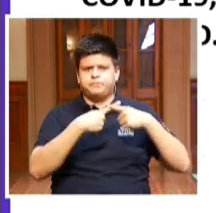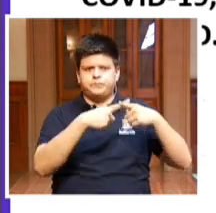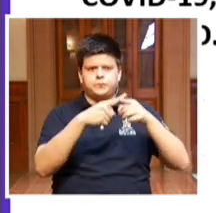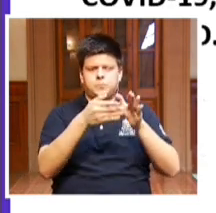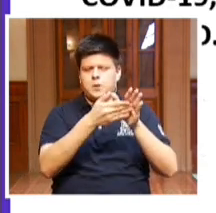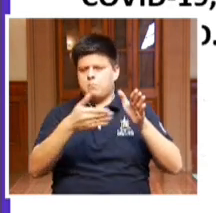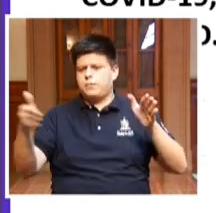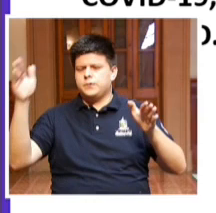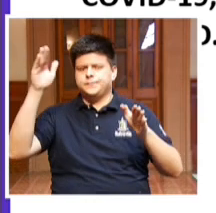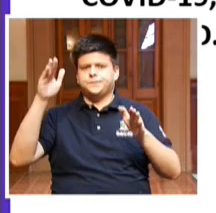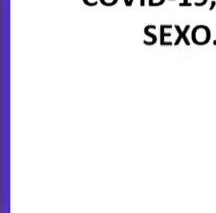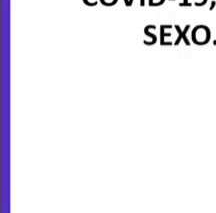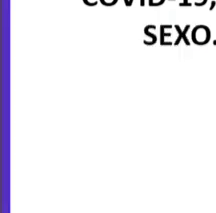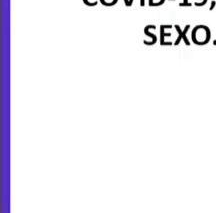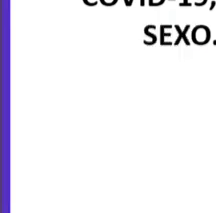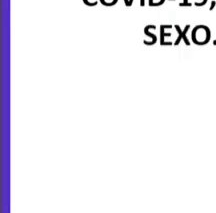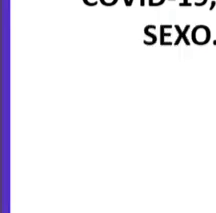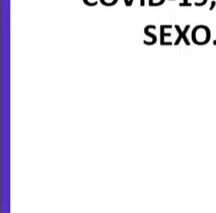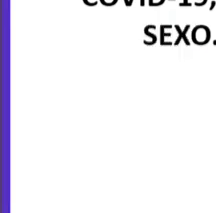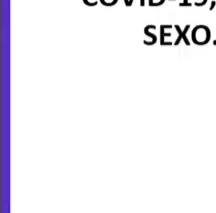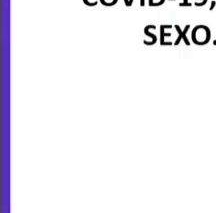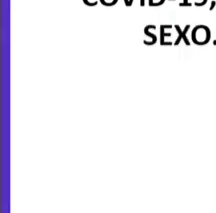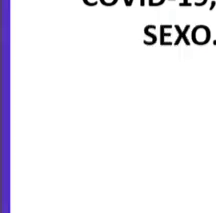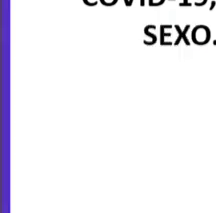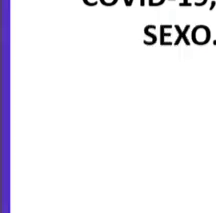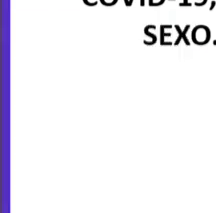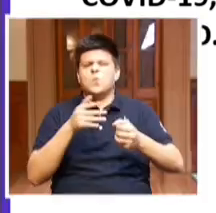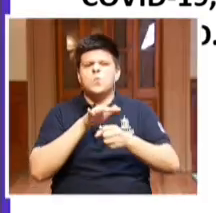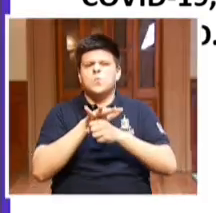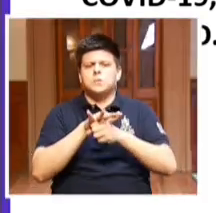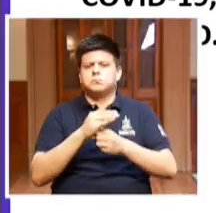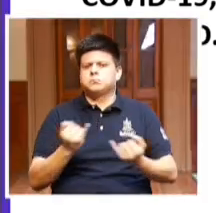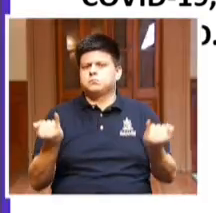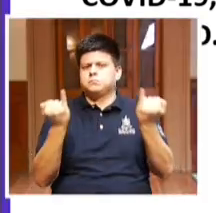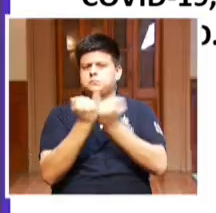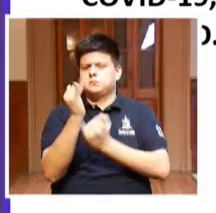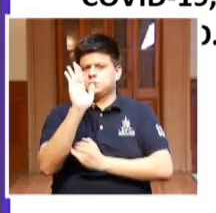La distribución por género sigue siendo bastante similar,